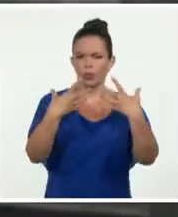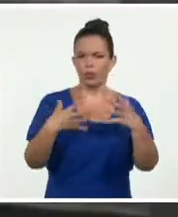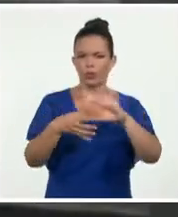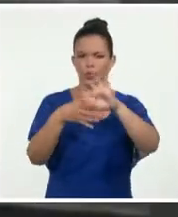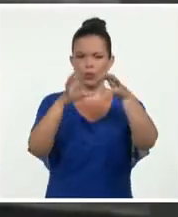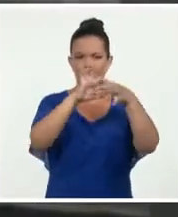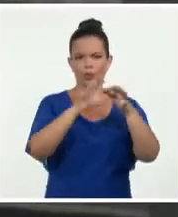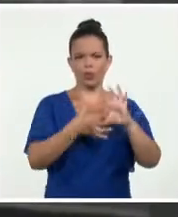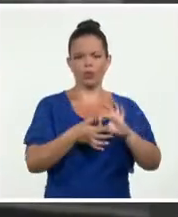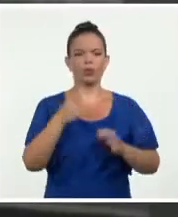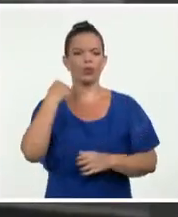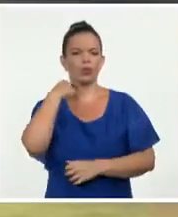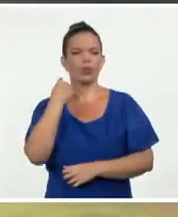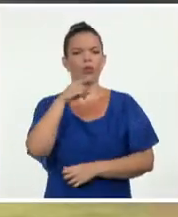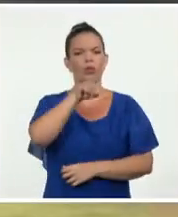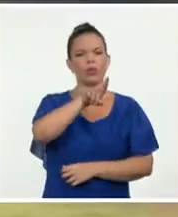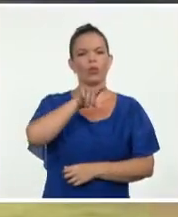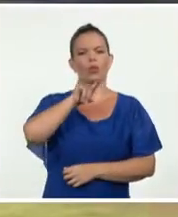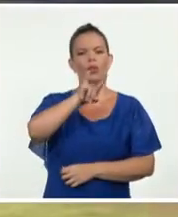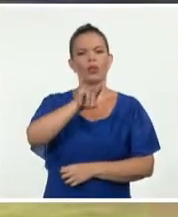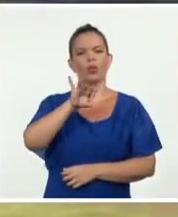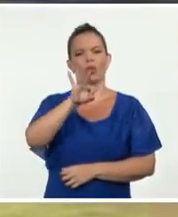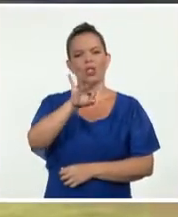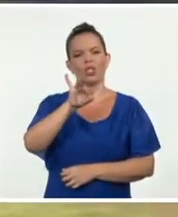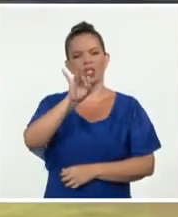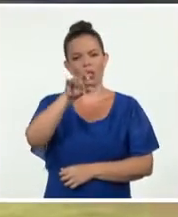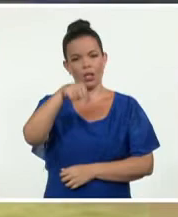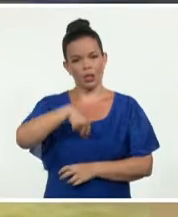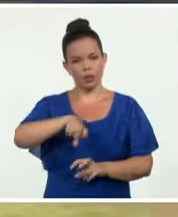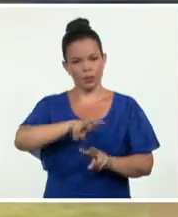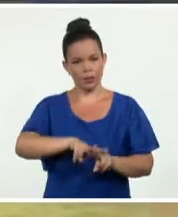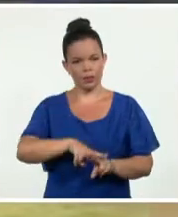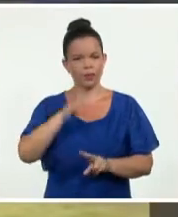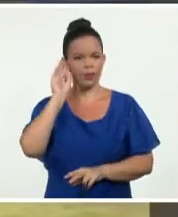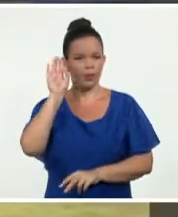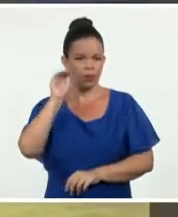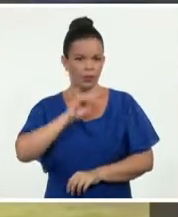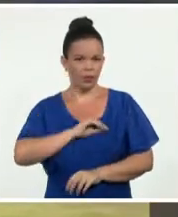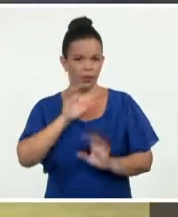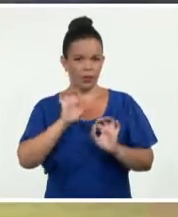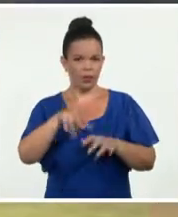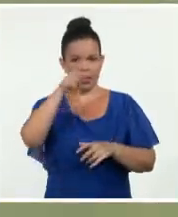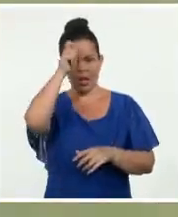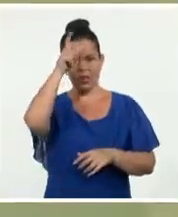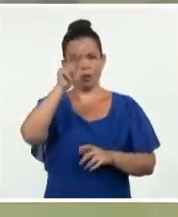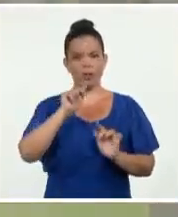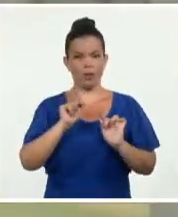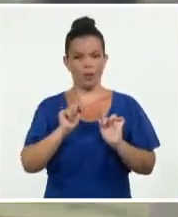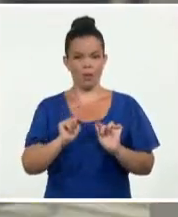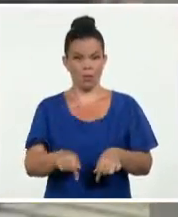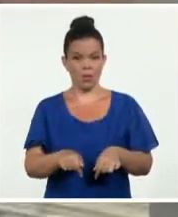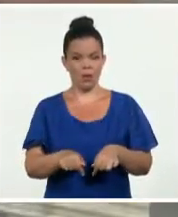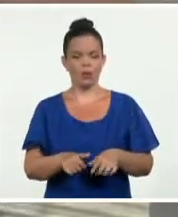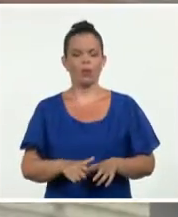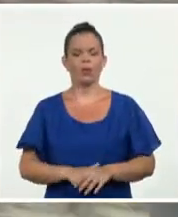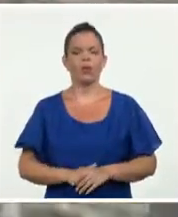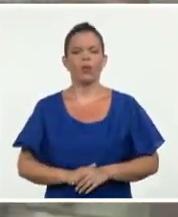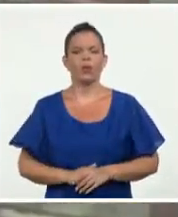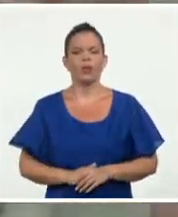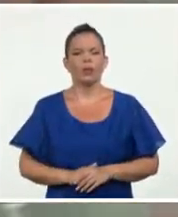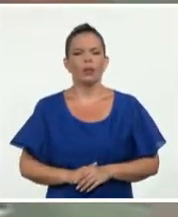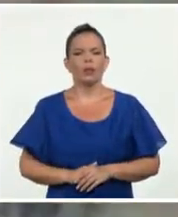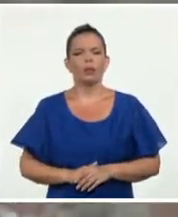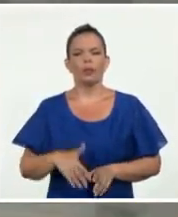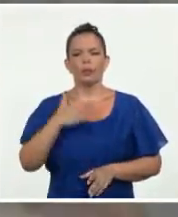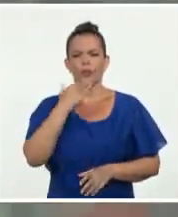de 1987 en La Habana, cuando en la final ante Taipei de China conectó un largo cuadrangular por el jardín derecho al